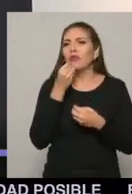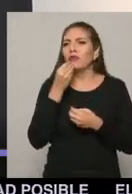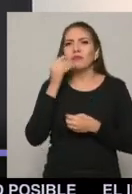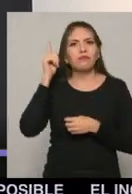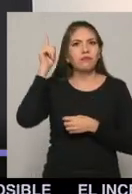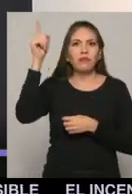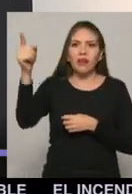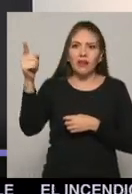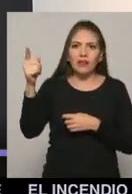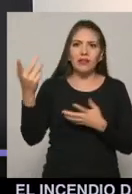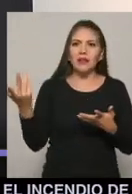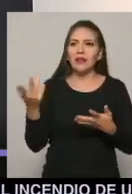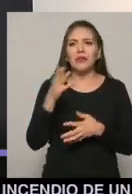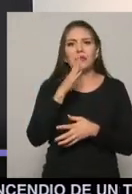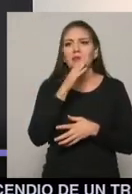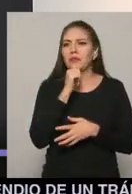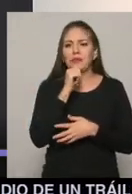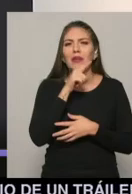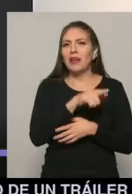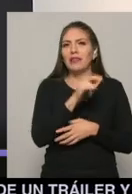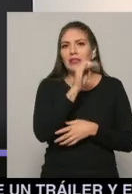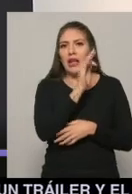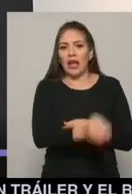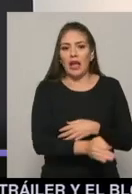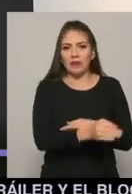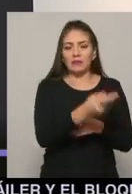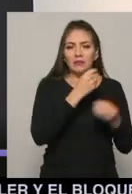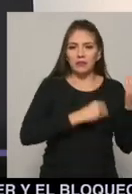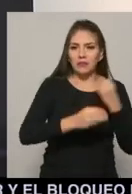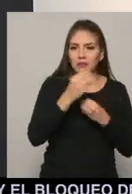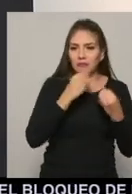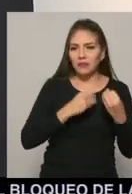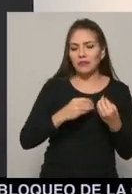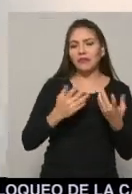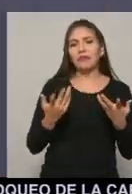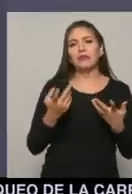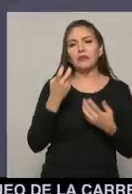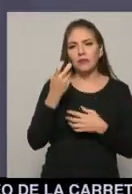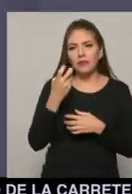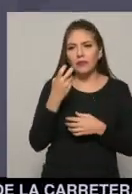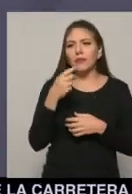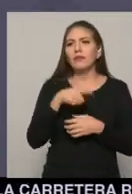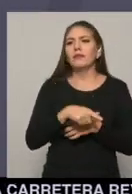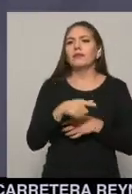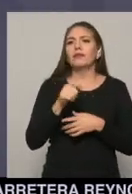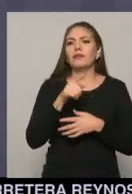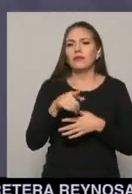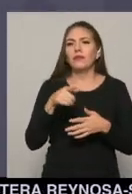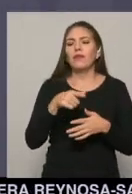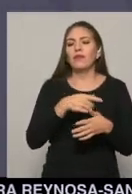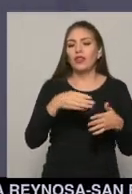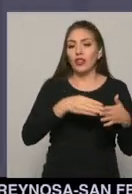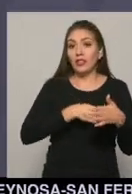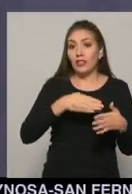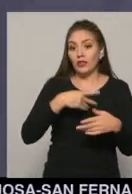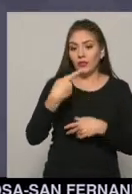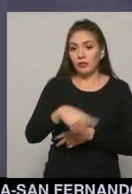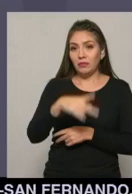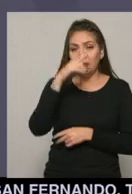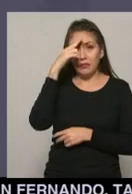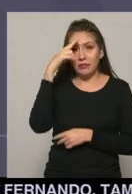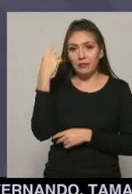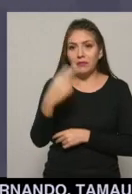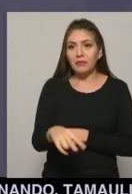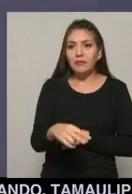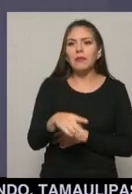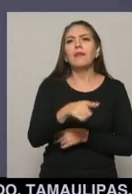era improbable que los fueran a aceptar de la nada. Por eso este primer acercamiento entre la cocina mexicana pues es importante, para que